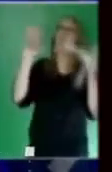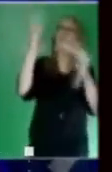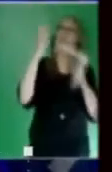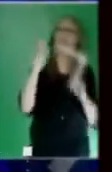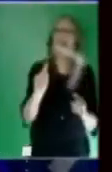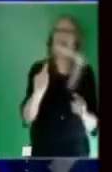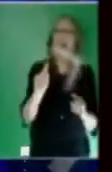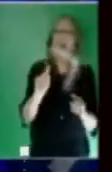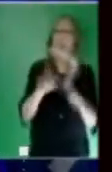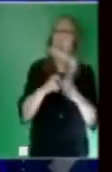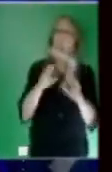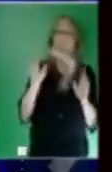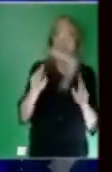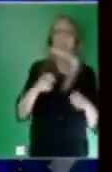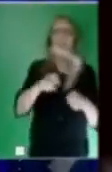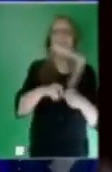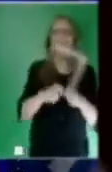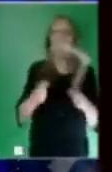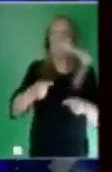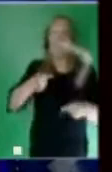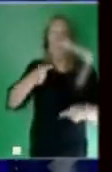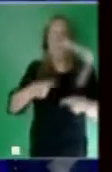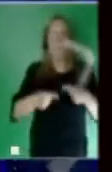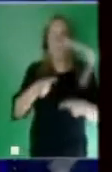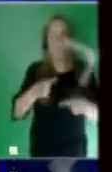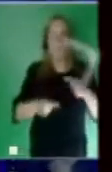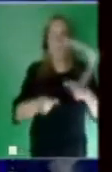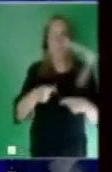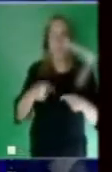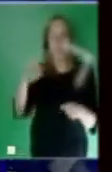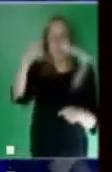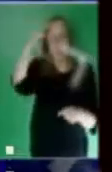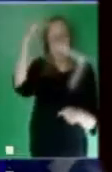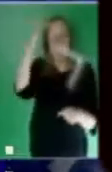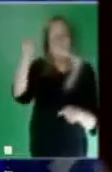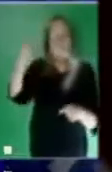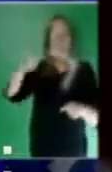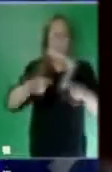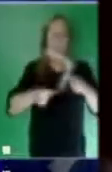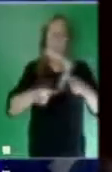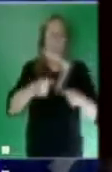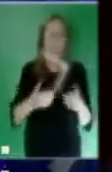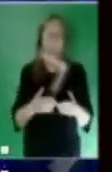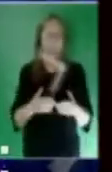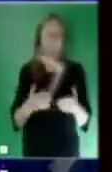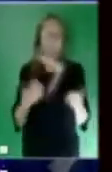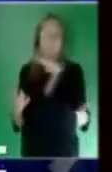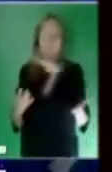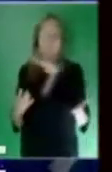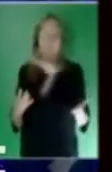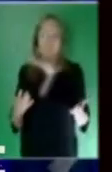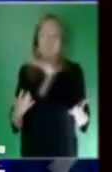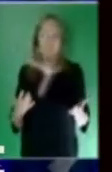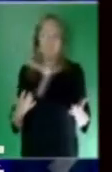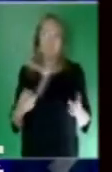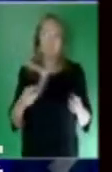las fuerzas que ha desatado, sino que las fuerzas que ha desatado lo gobiernan al hombre.